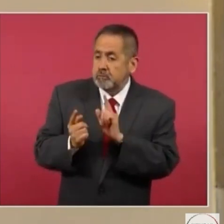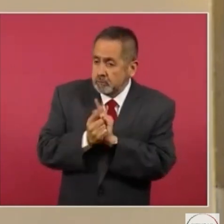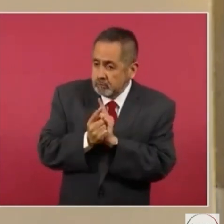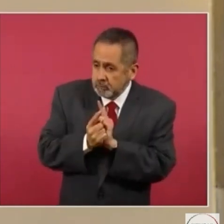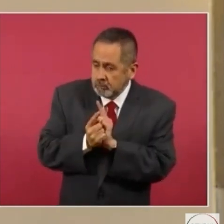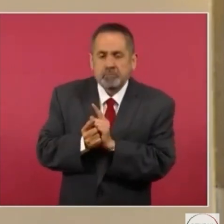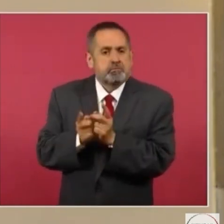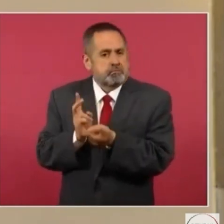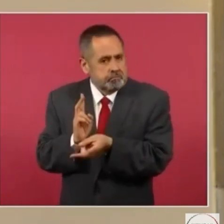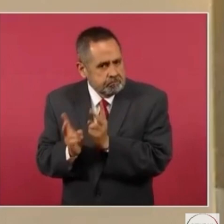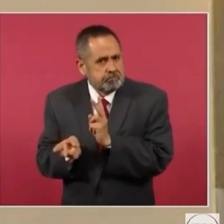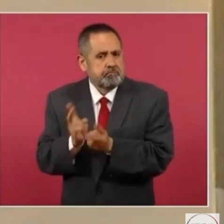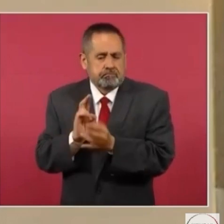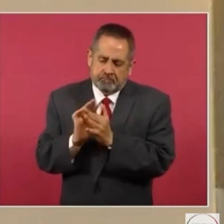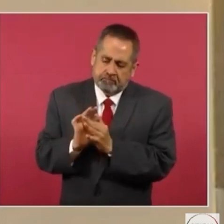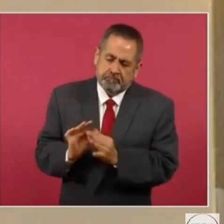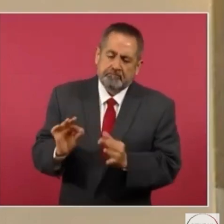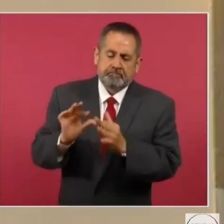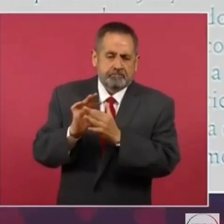pues,